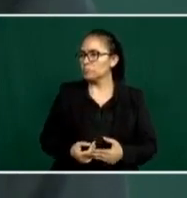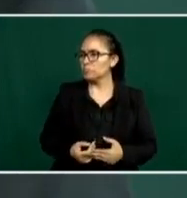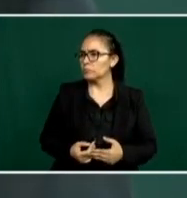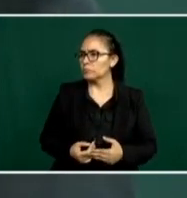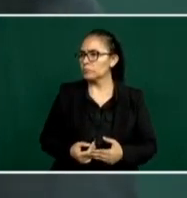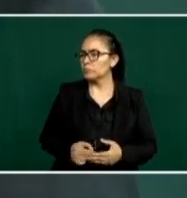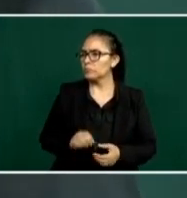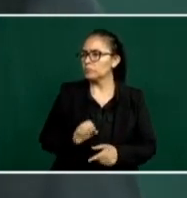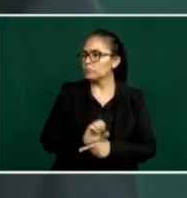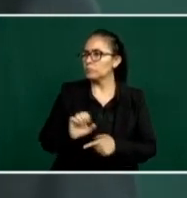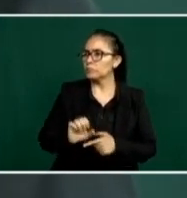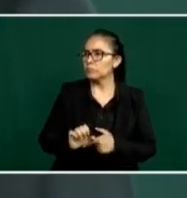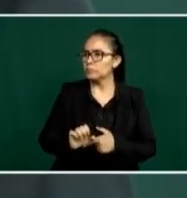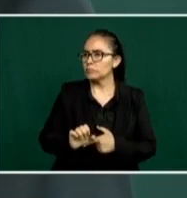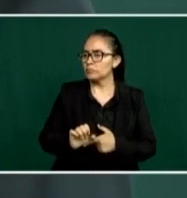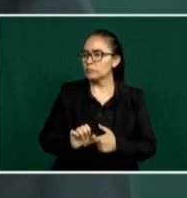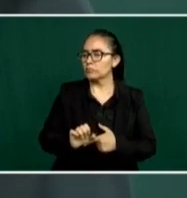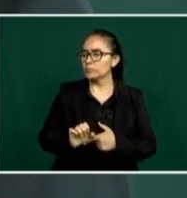Entonces,